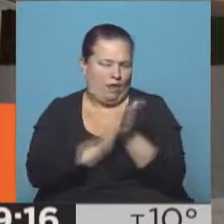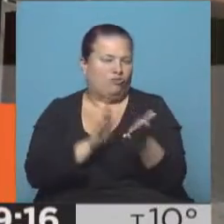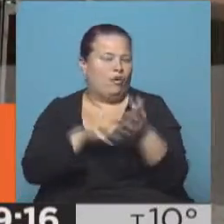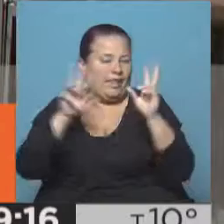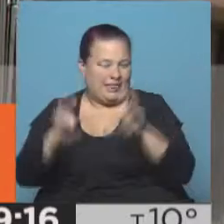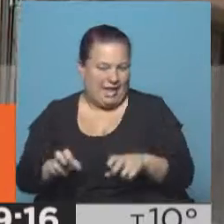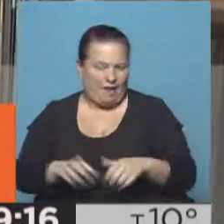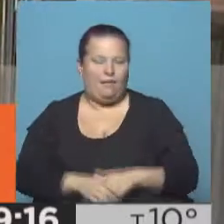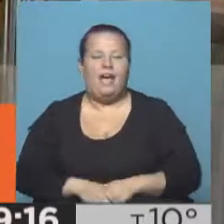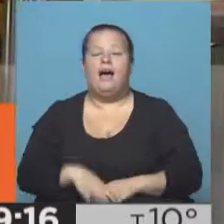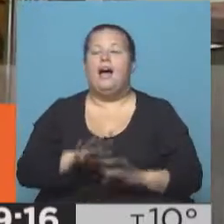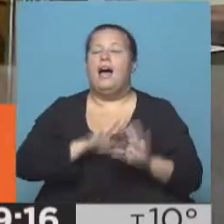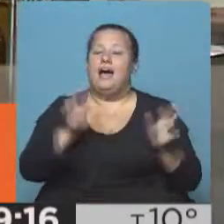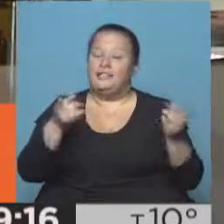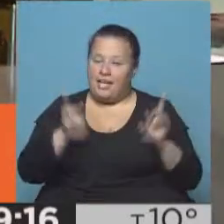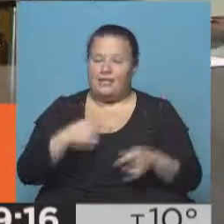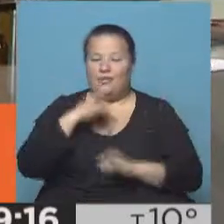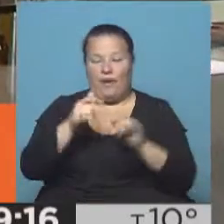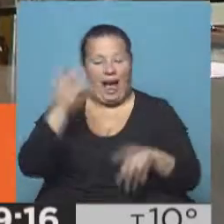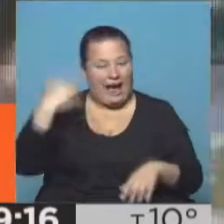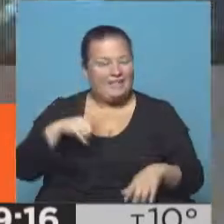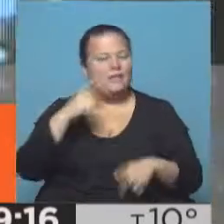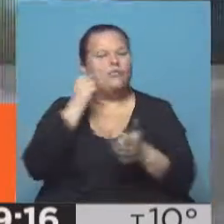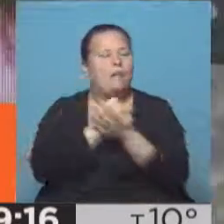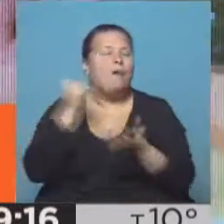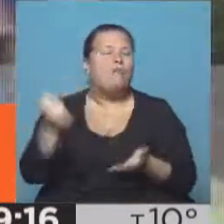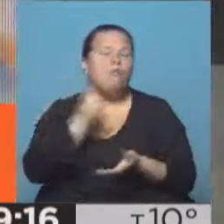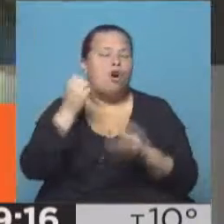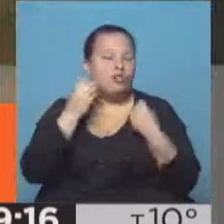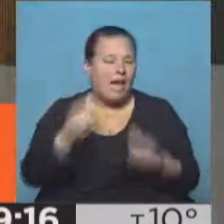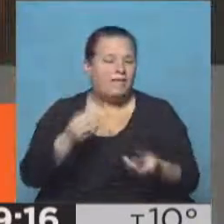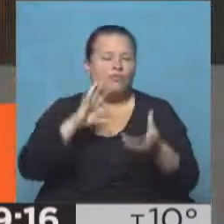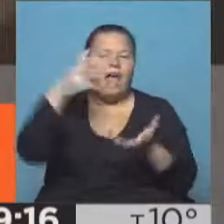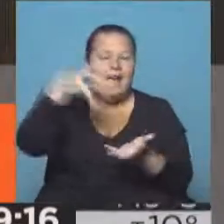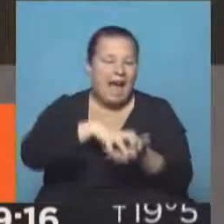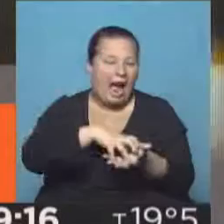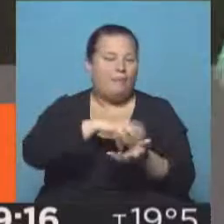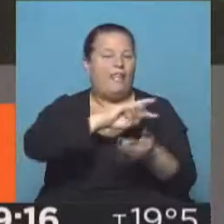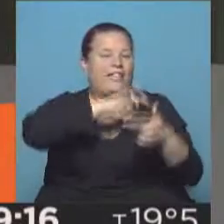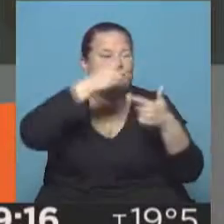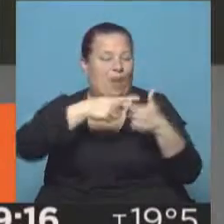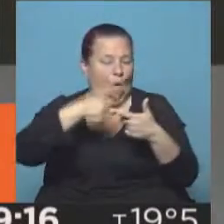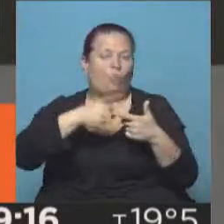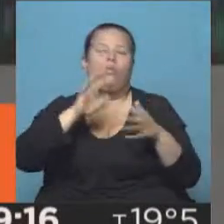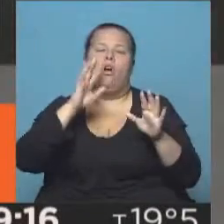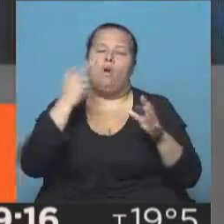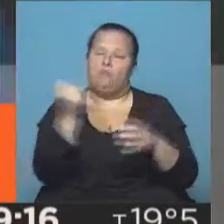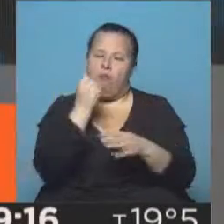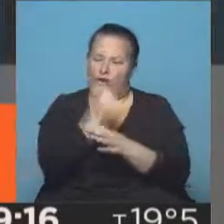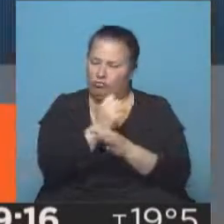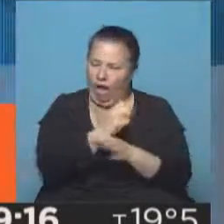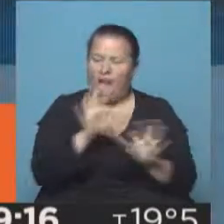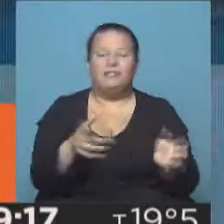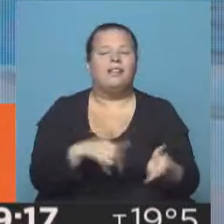respecto. Sin perjuicio de lo cual, como yo les decía, es un A ver. antecedente muy importante porque es una Cámara de segunda instancia, muy prestigiosa,